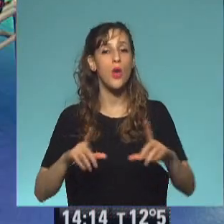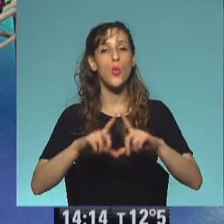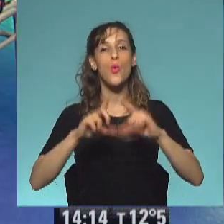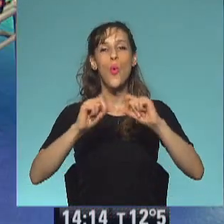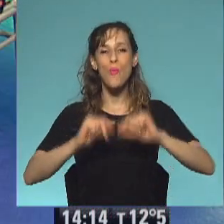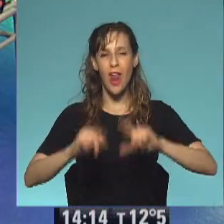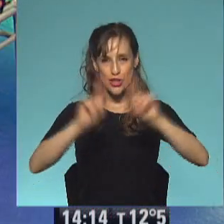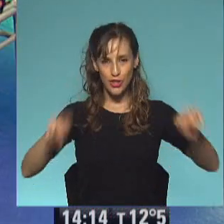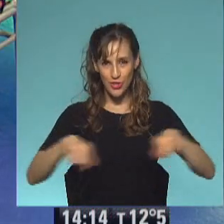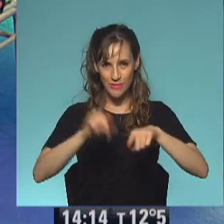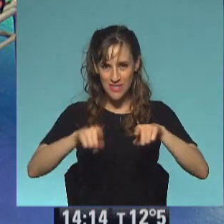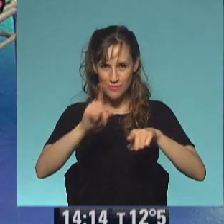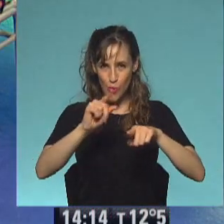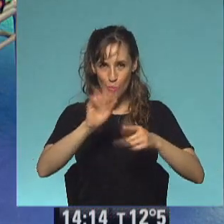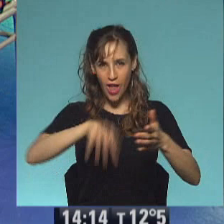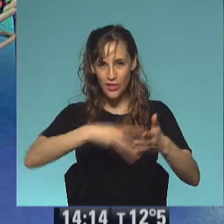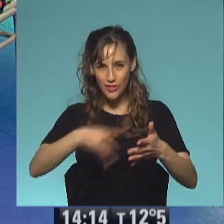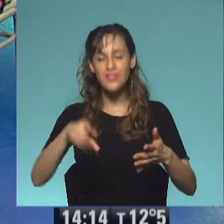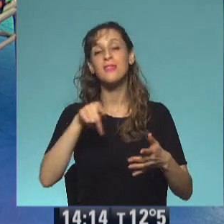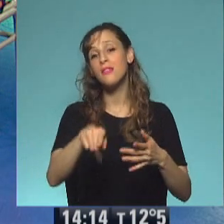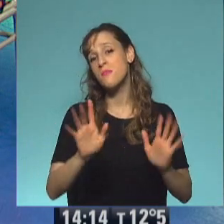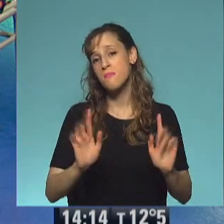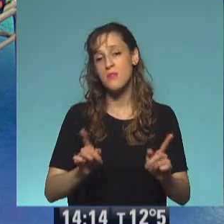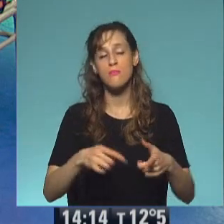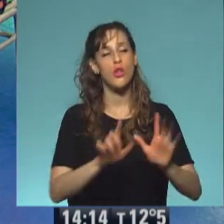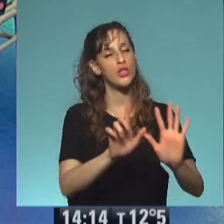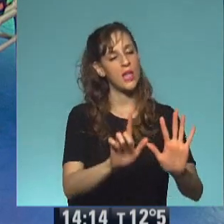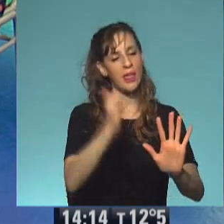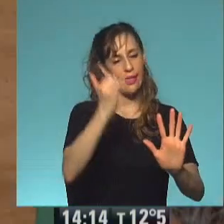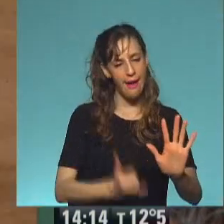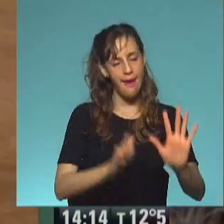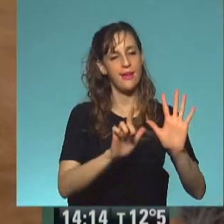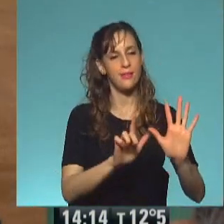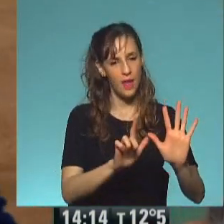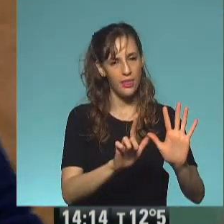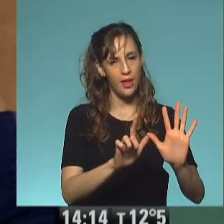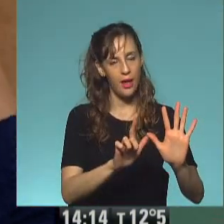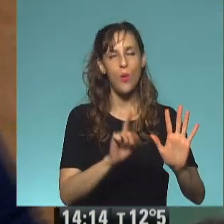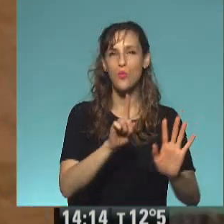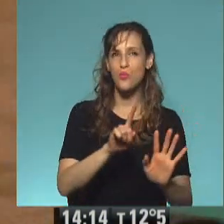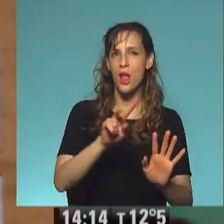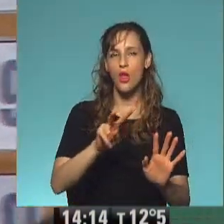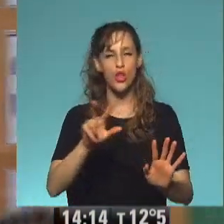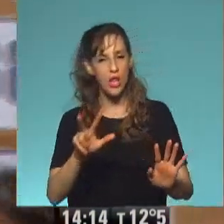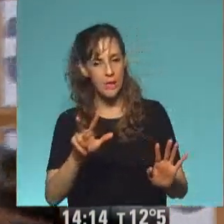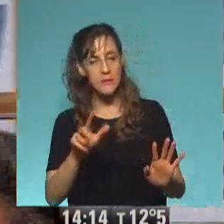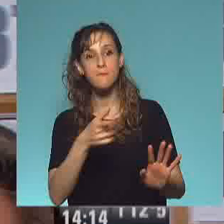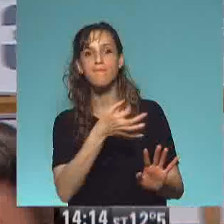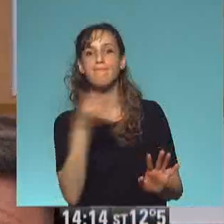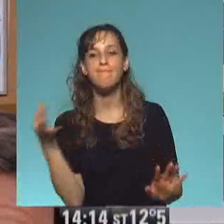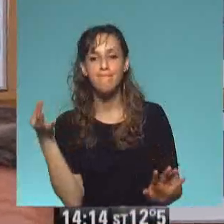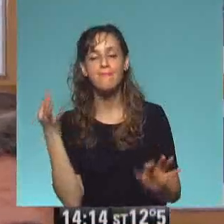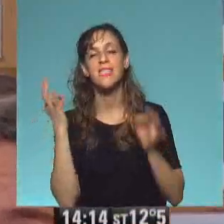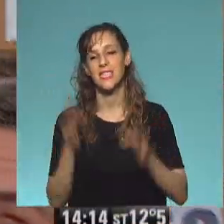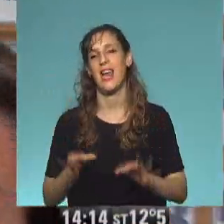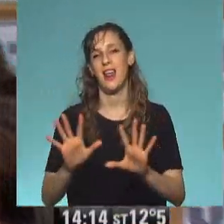¿sí? Entonces dijo, estaba en el 7 llaves y agregué 1, 2, 3.